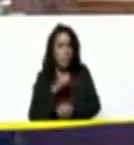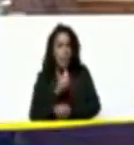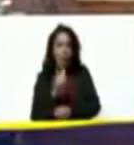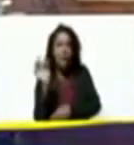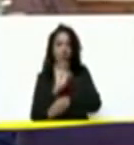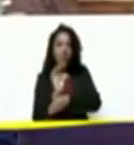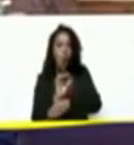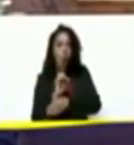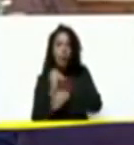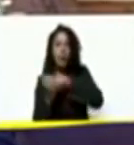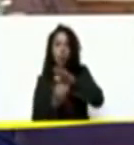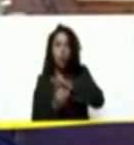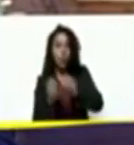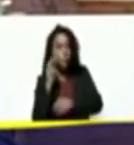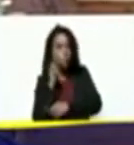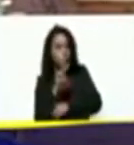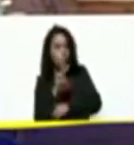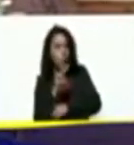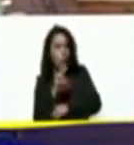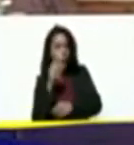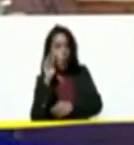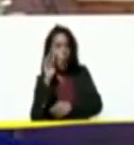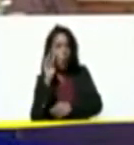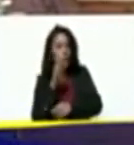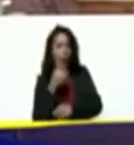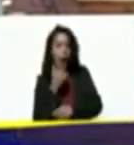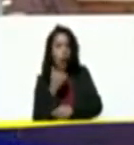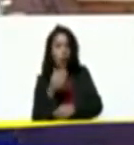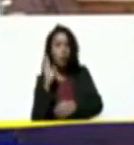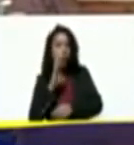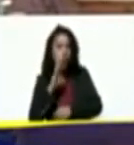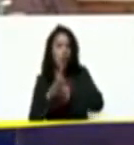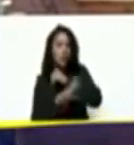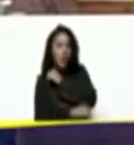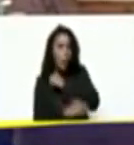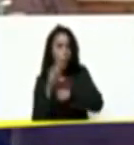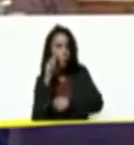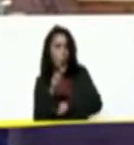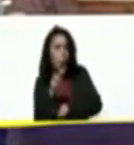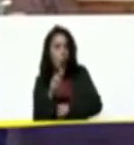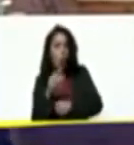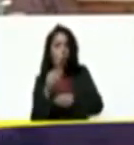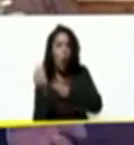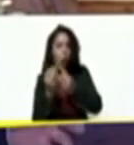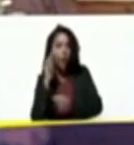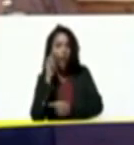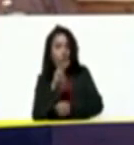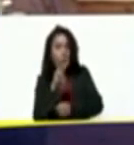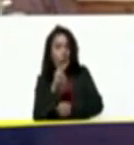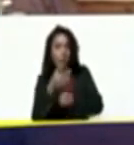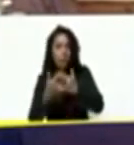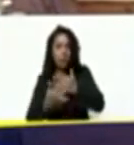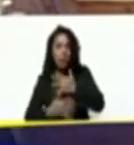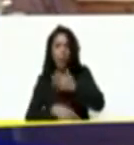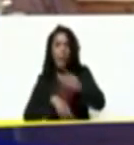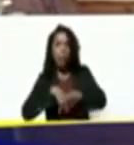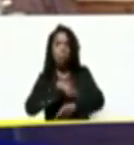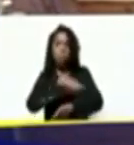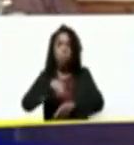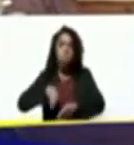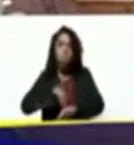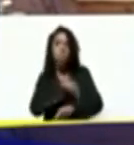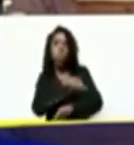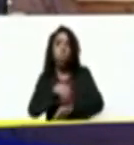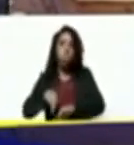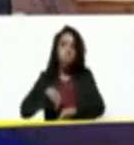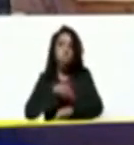Y a veces se nos ha olvidado la Fiscalía ante la Corte Penal Internacional se limitará en un momento determinado única